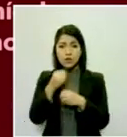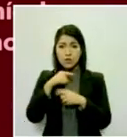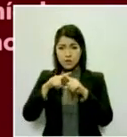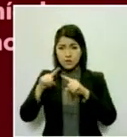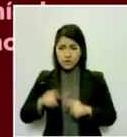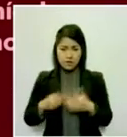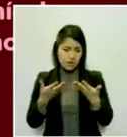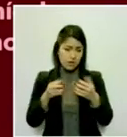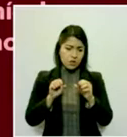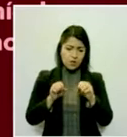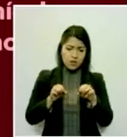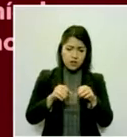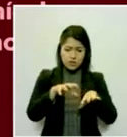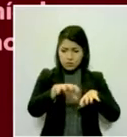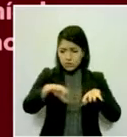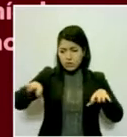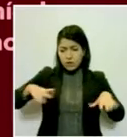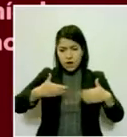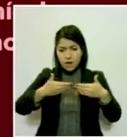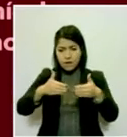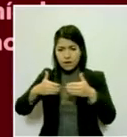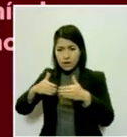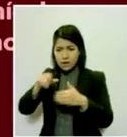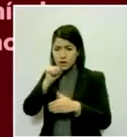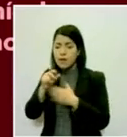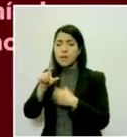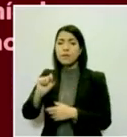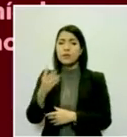aperturando los módulos, y en total llevamos